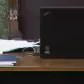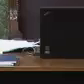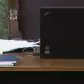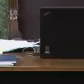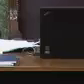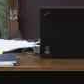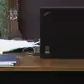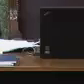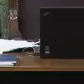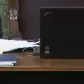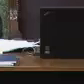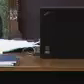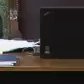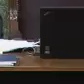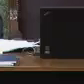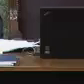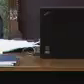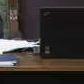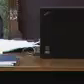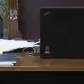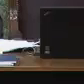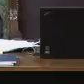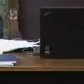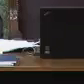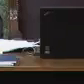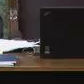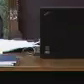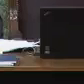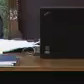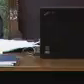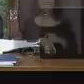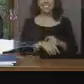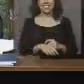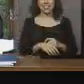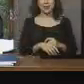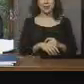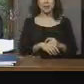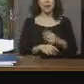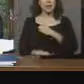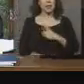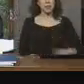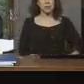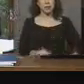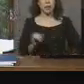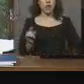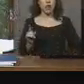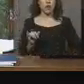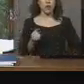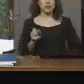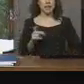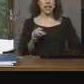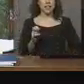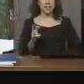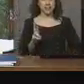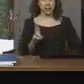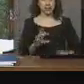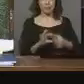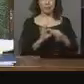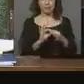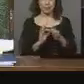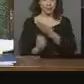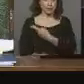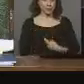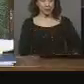de Hacienda. En el tiempo de la bancada del Partido Socialista tiene la palabra el diputado Raúl Saldívar. Gracias,